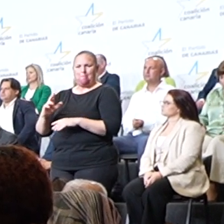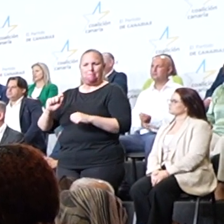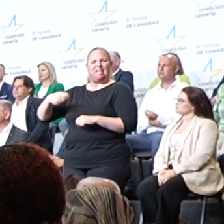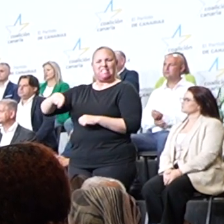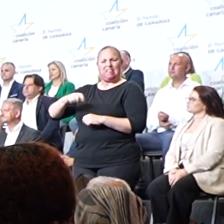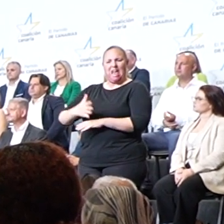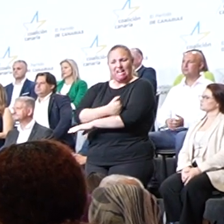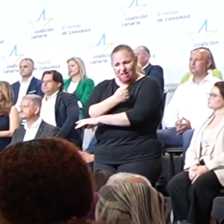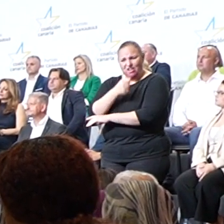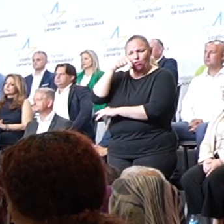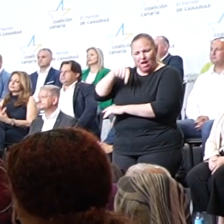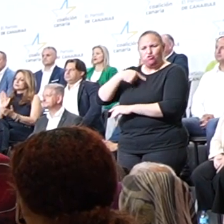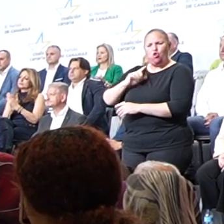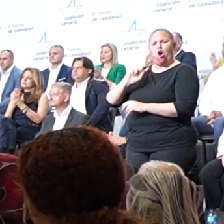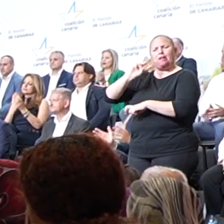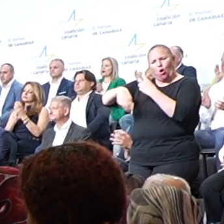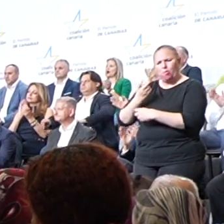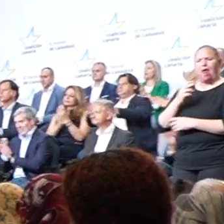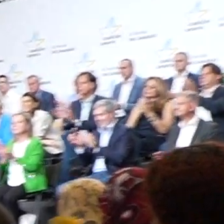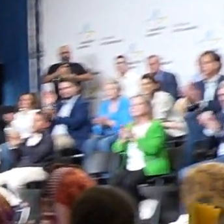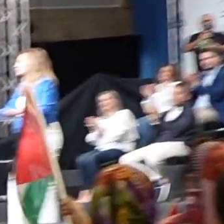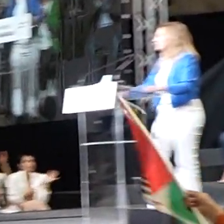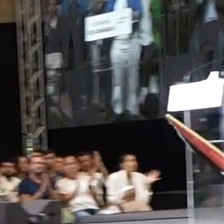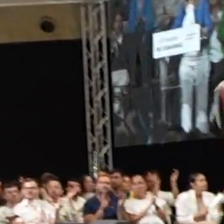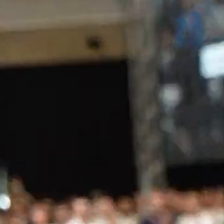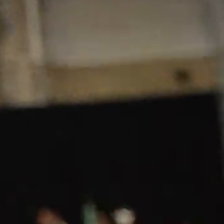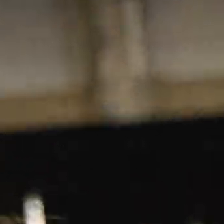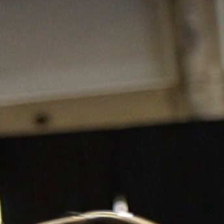Vamos a recuperar Ancina para sus mayores.